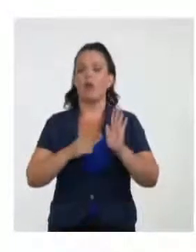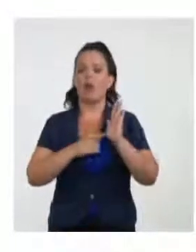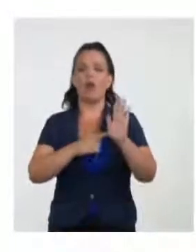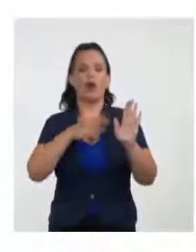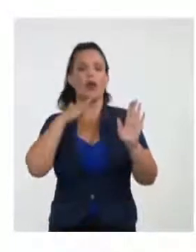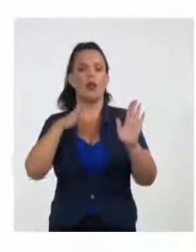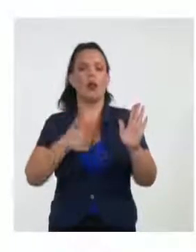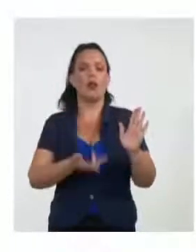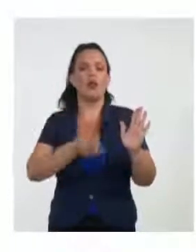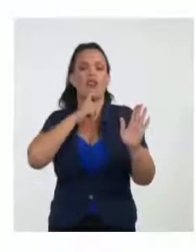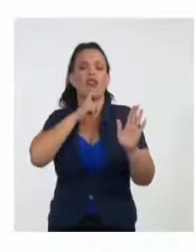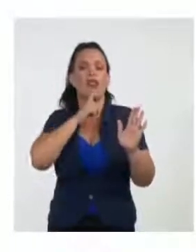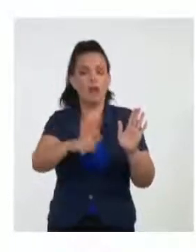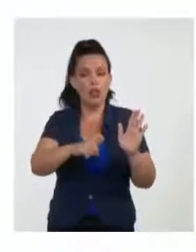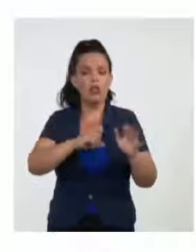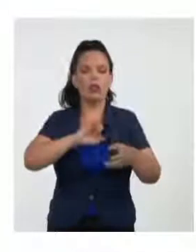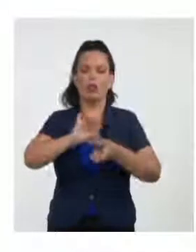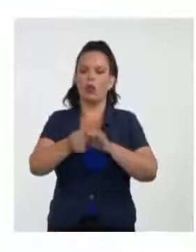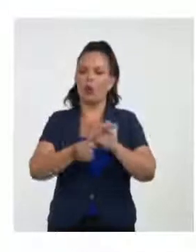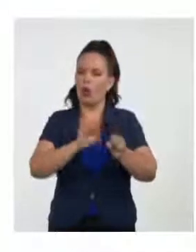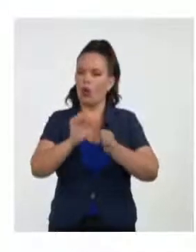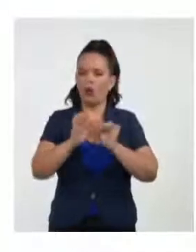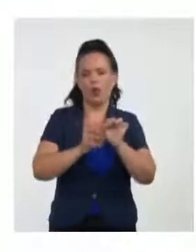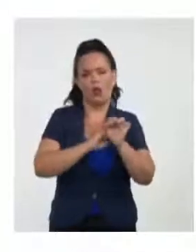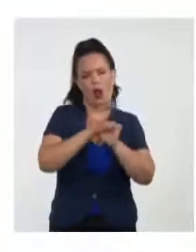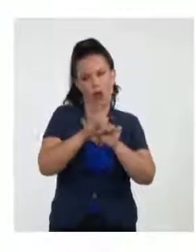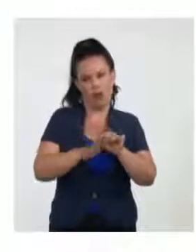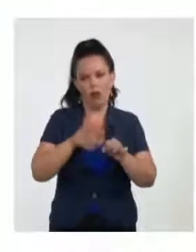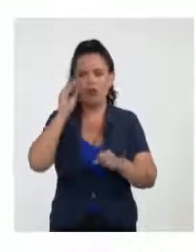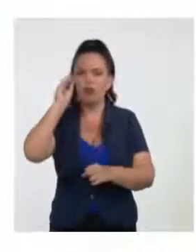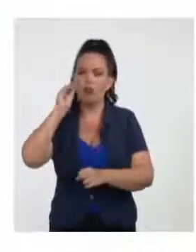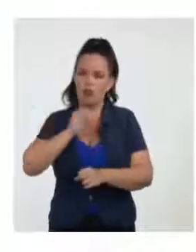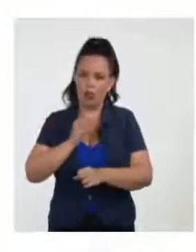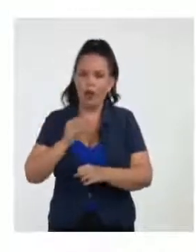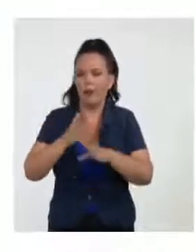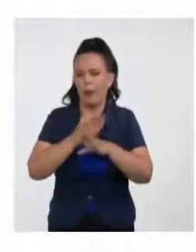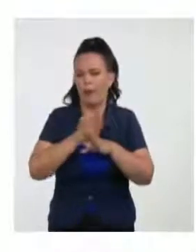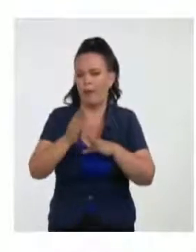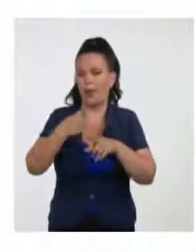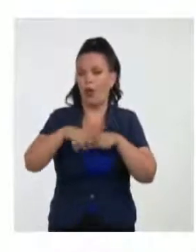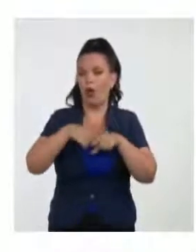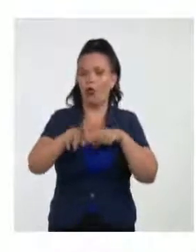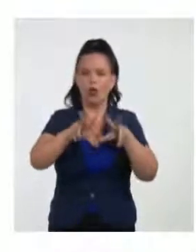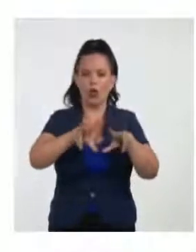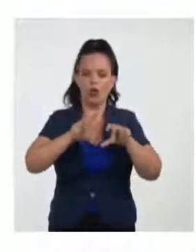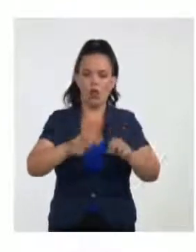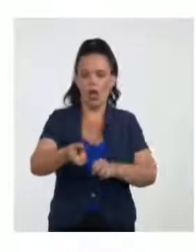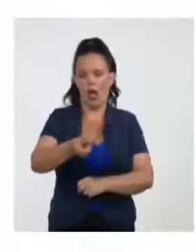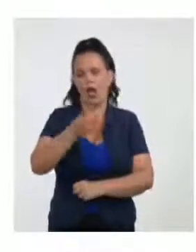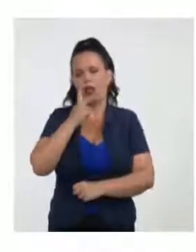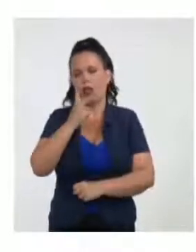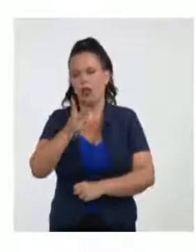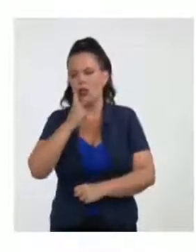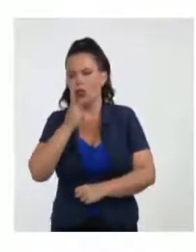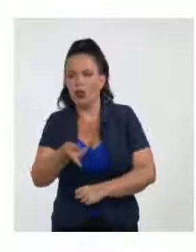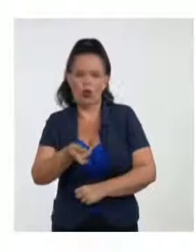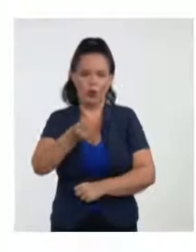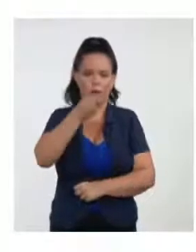de la enfermedad, además de los elementos que se han introducido en cuanto a las variantes de